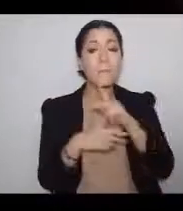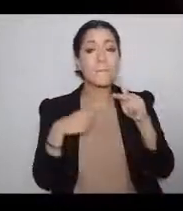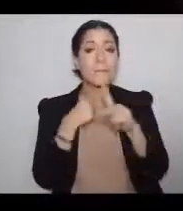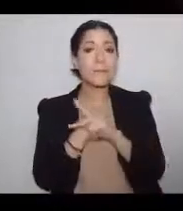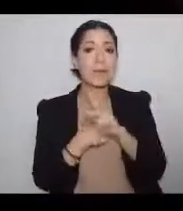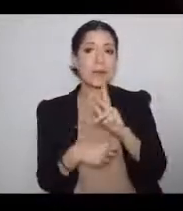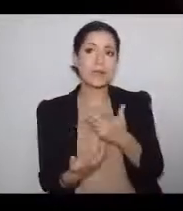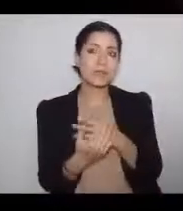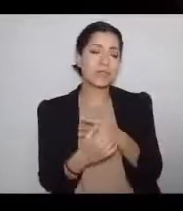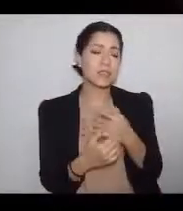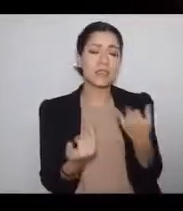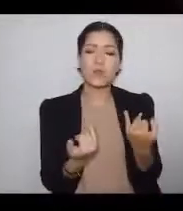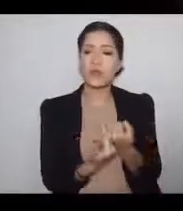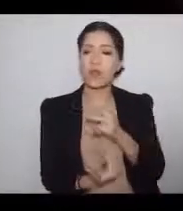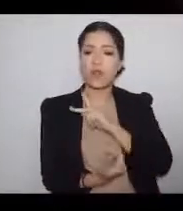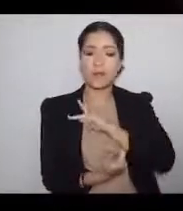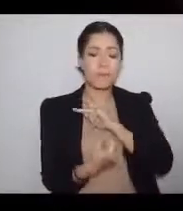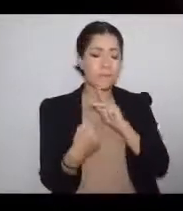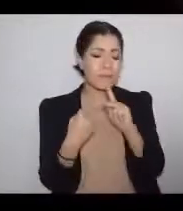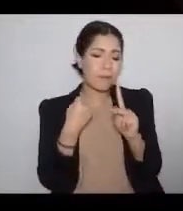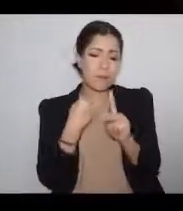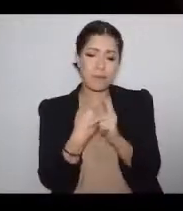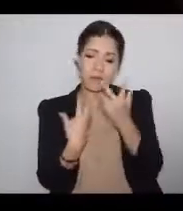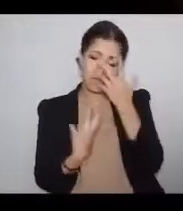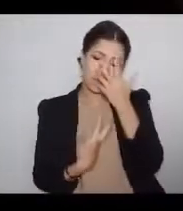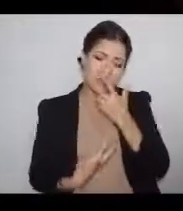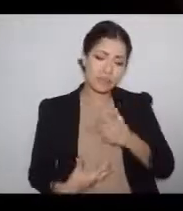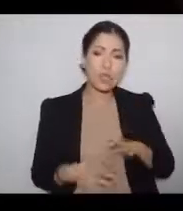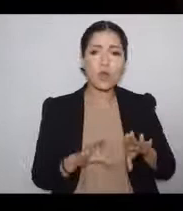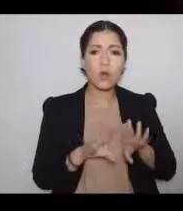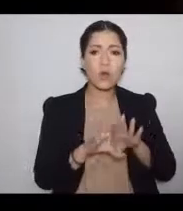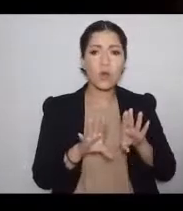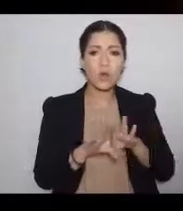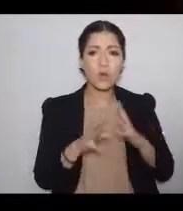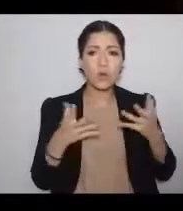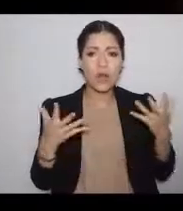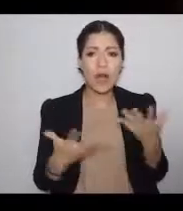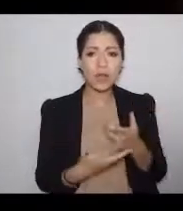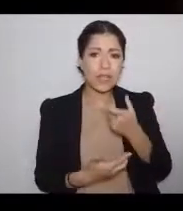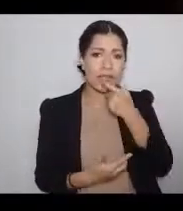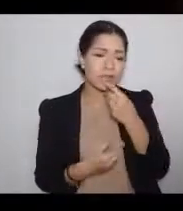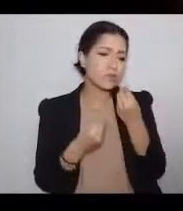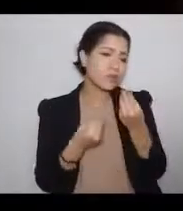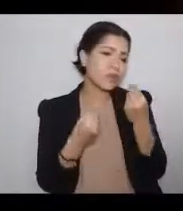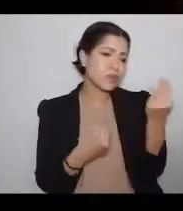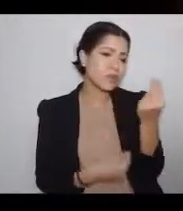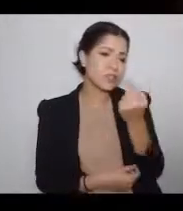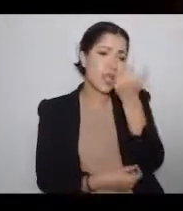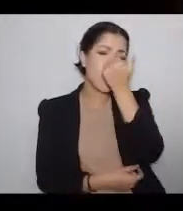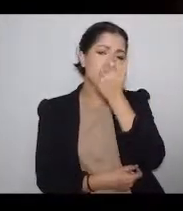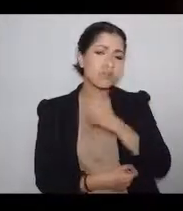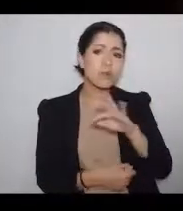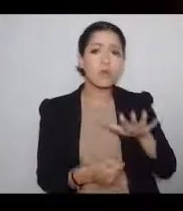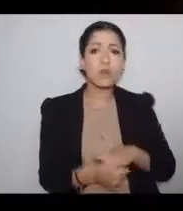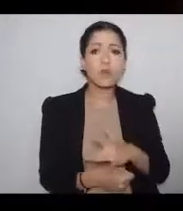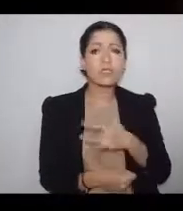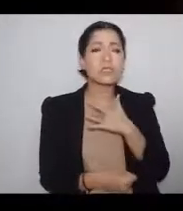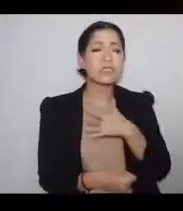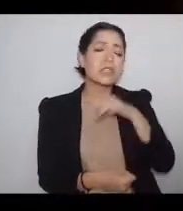como el mío podía inventar tantas galletas. Necesitamos azúcar para la